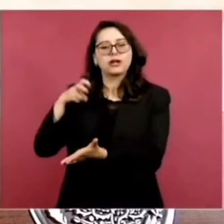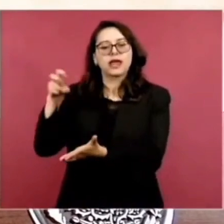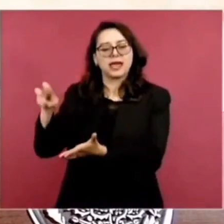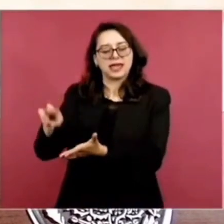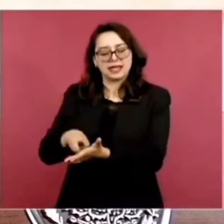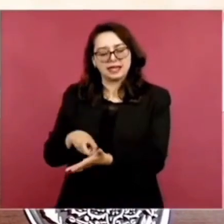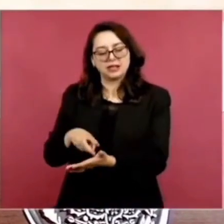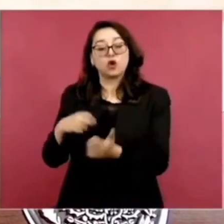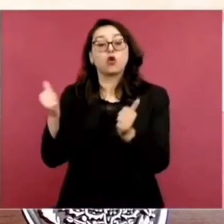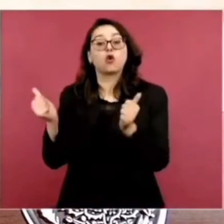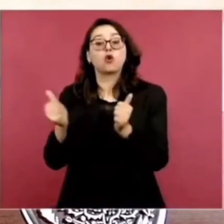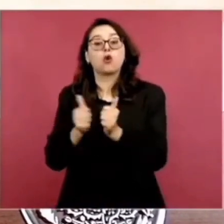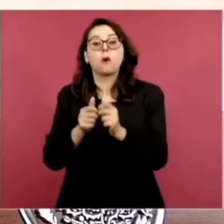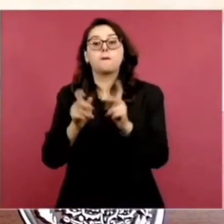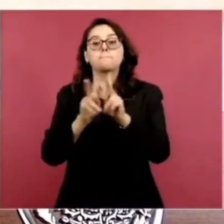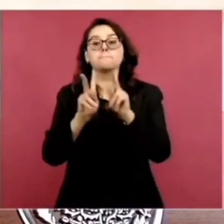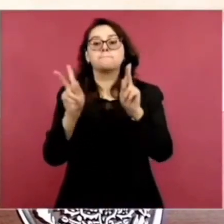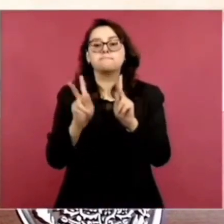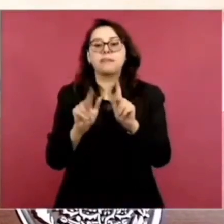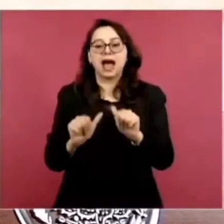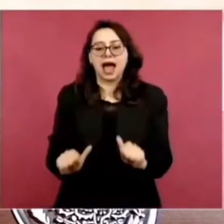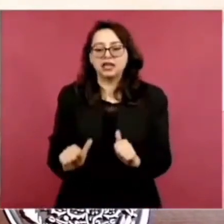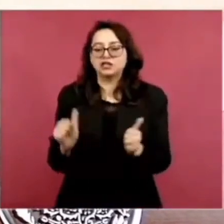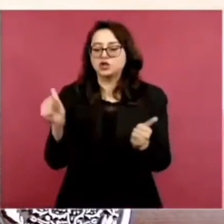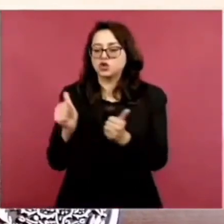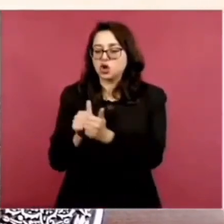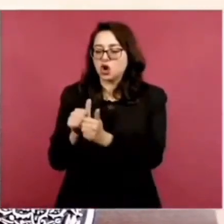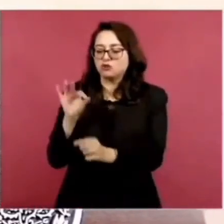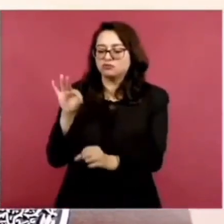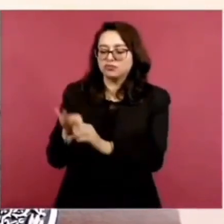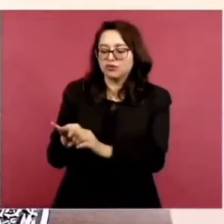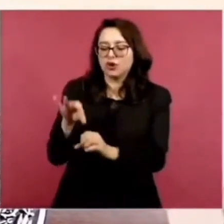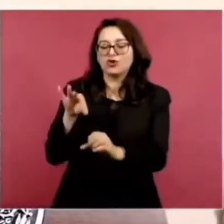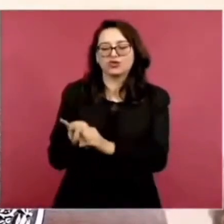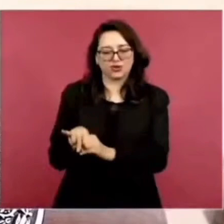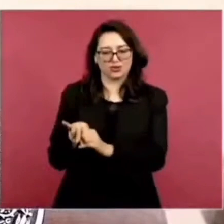las elecciones. Ya no falta mucho.